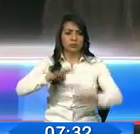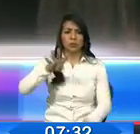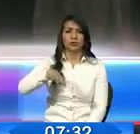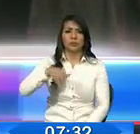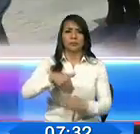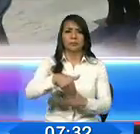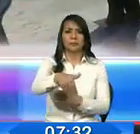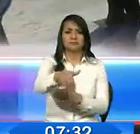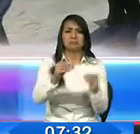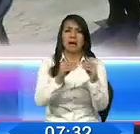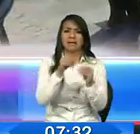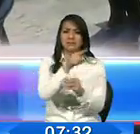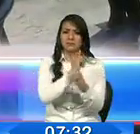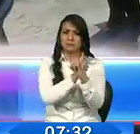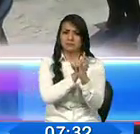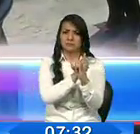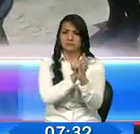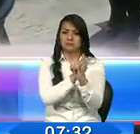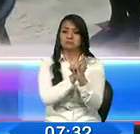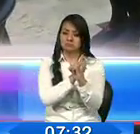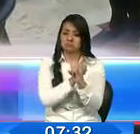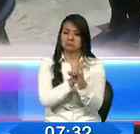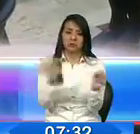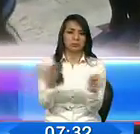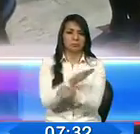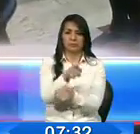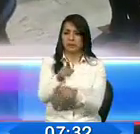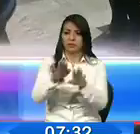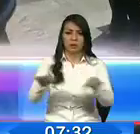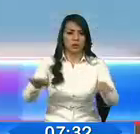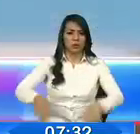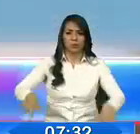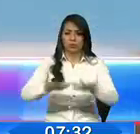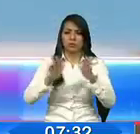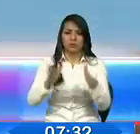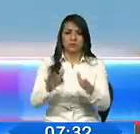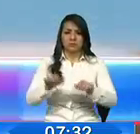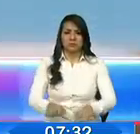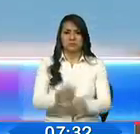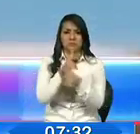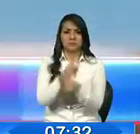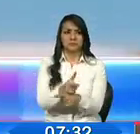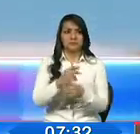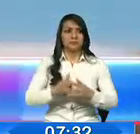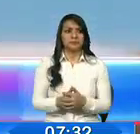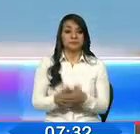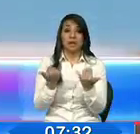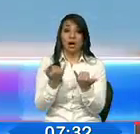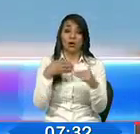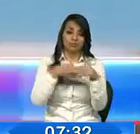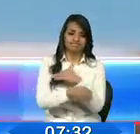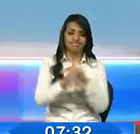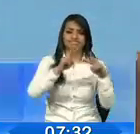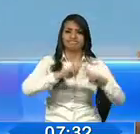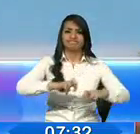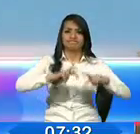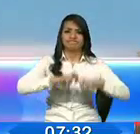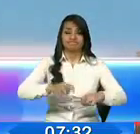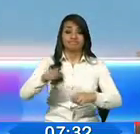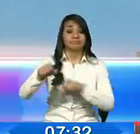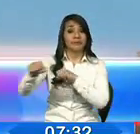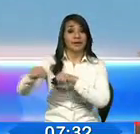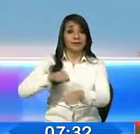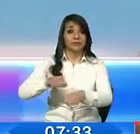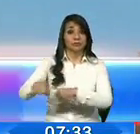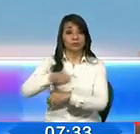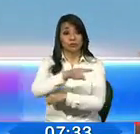a la institución para garantizar la integridad de los estudiantes. La intervención ha permitido fortalecer la gestión de la